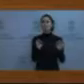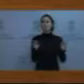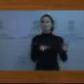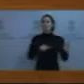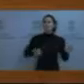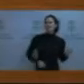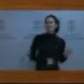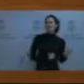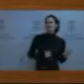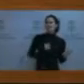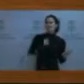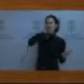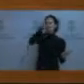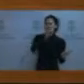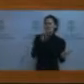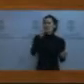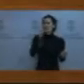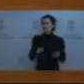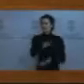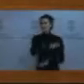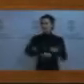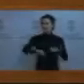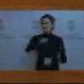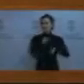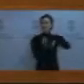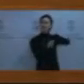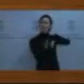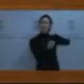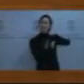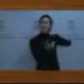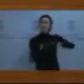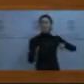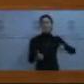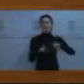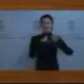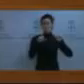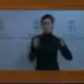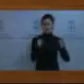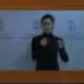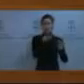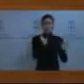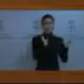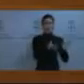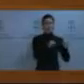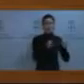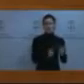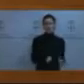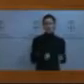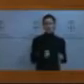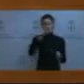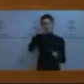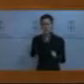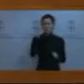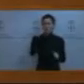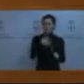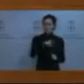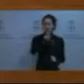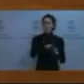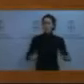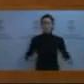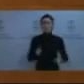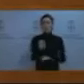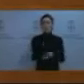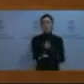me pierdo en este galimatías que tiene la izquierda asturiana montada ahora mismo, de falta de respeto a la ciudadanía,